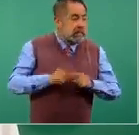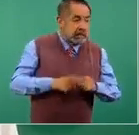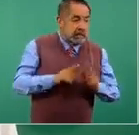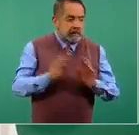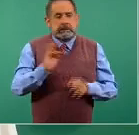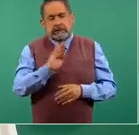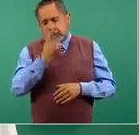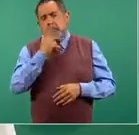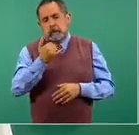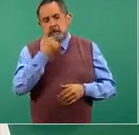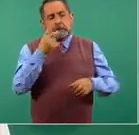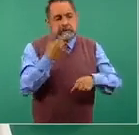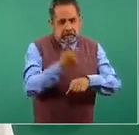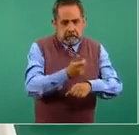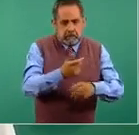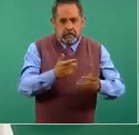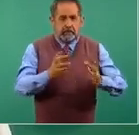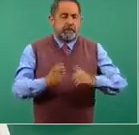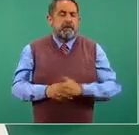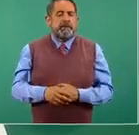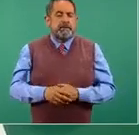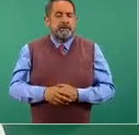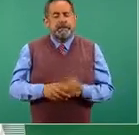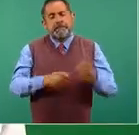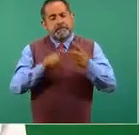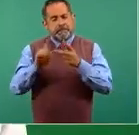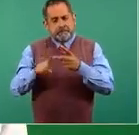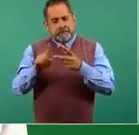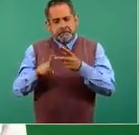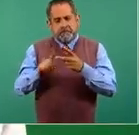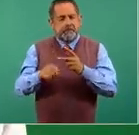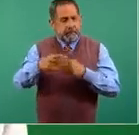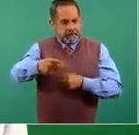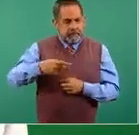y que debe ser vacunado. Sobre medicamentos, sí, en general,